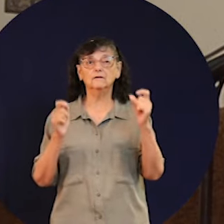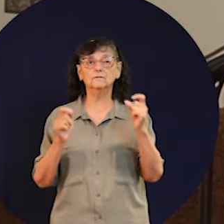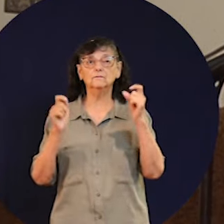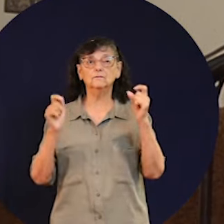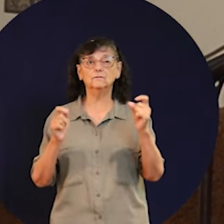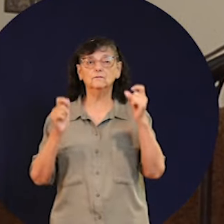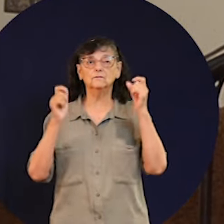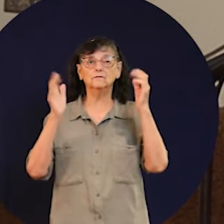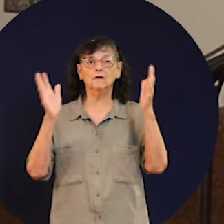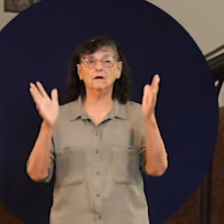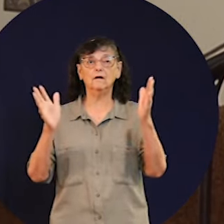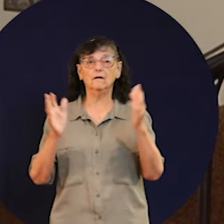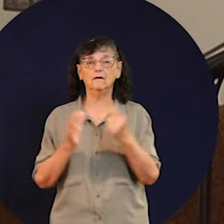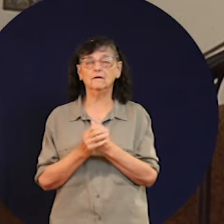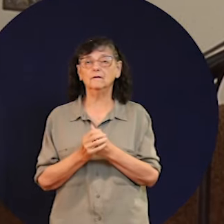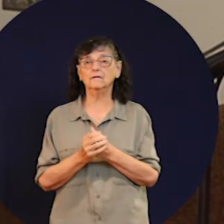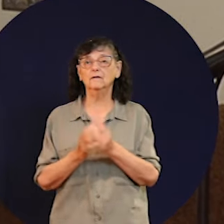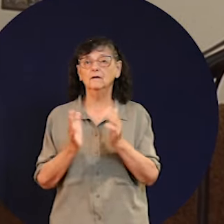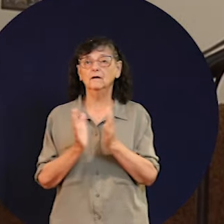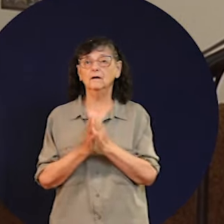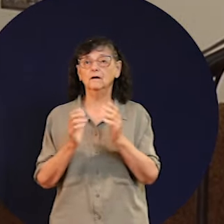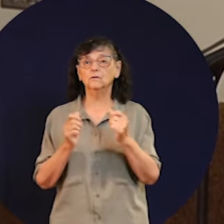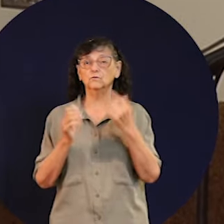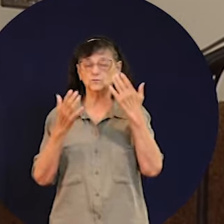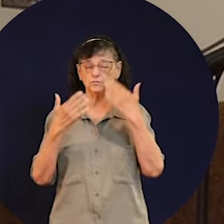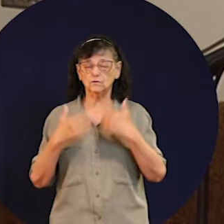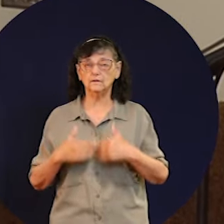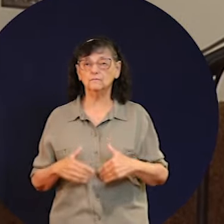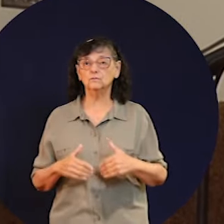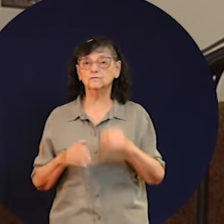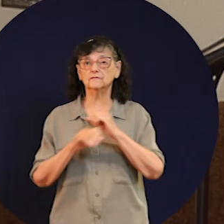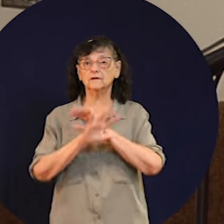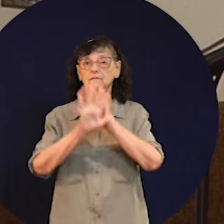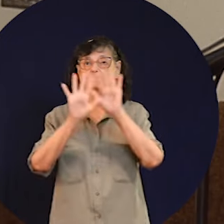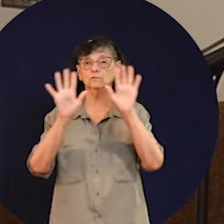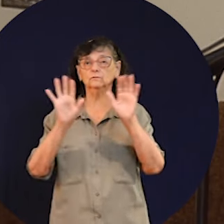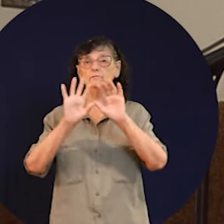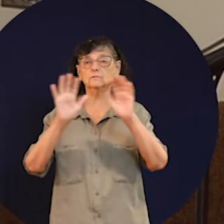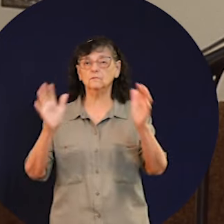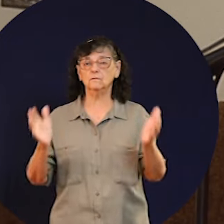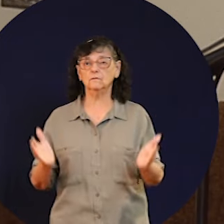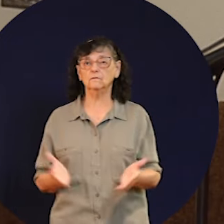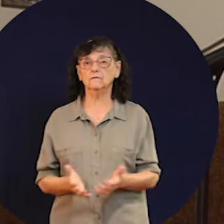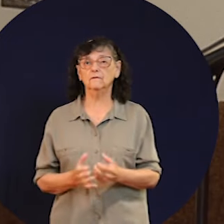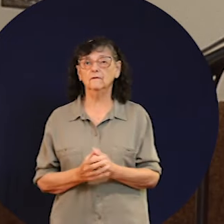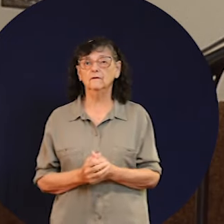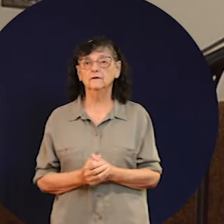aleluya, aleluya, aleluya. Yo soy la luz del mundo,